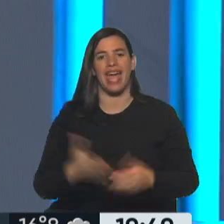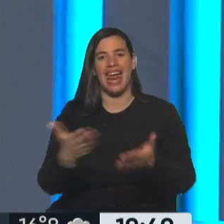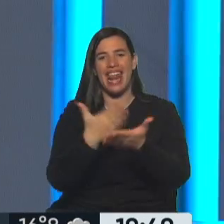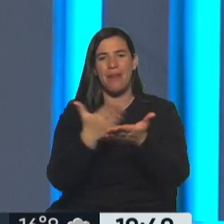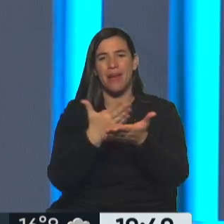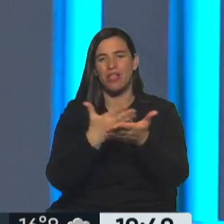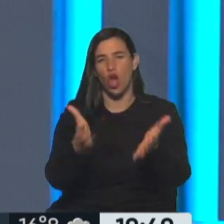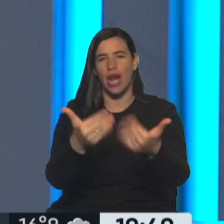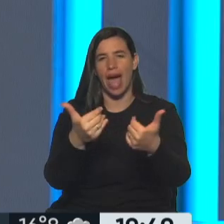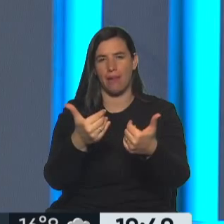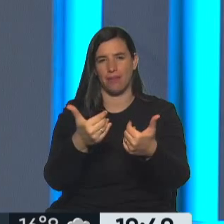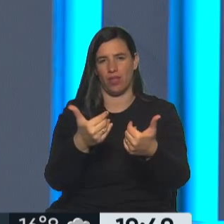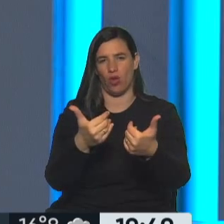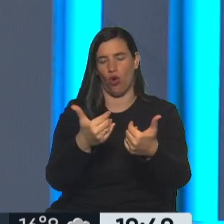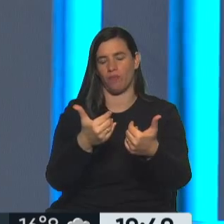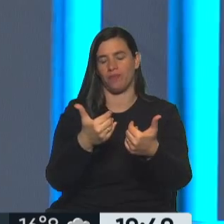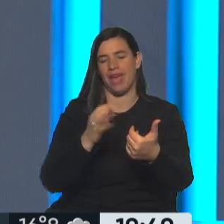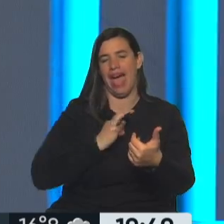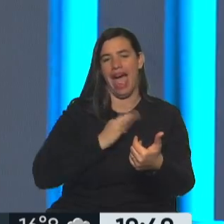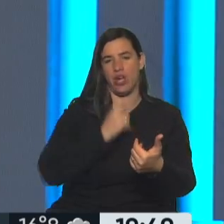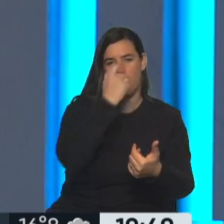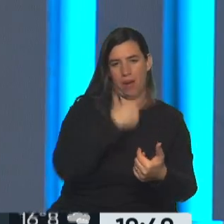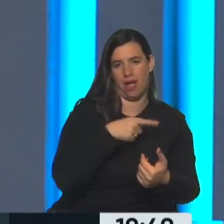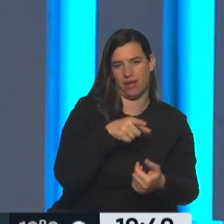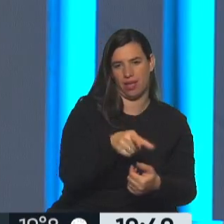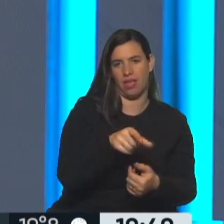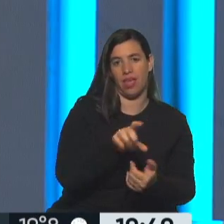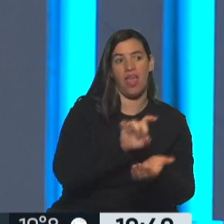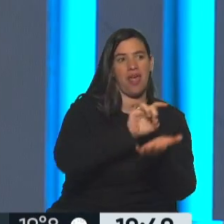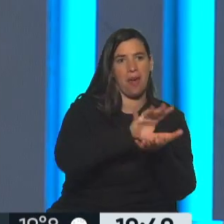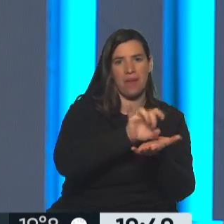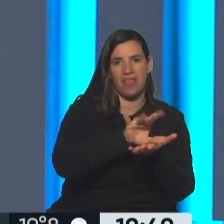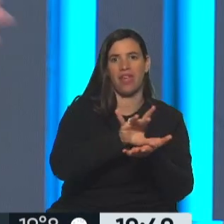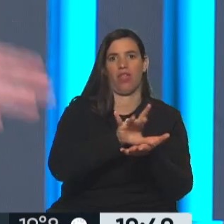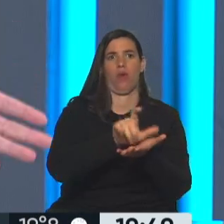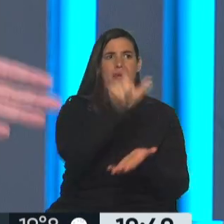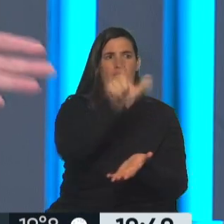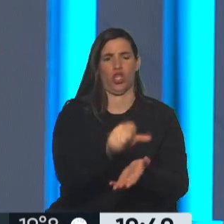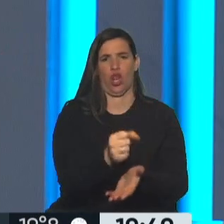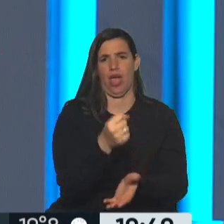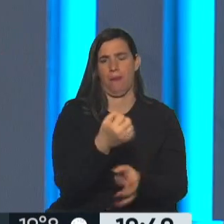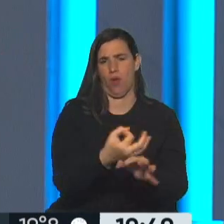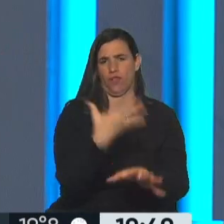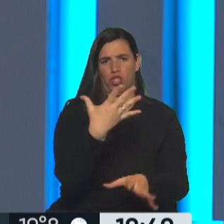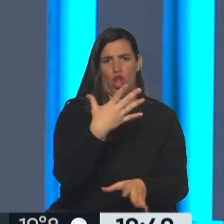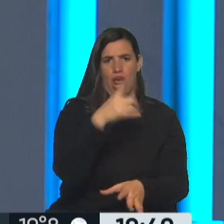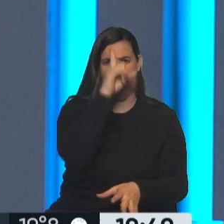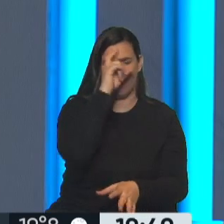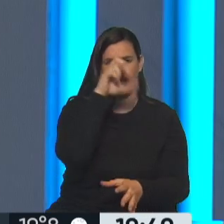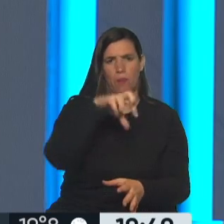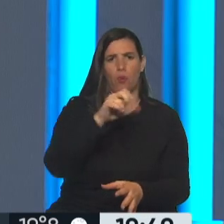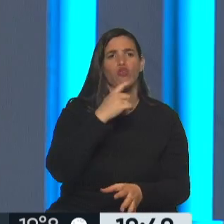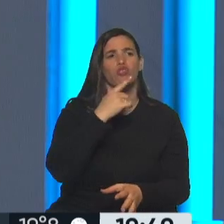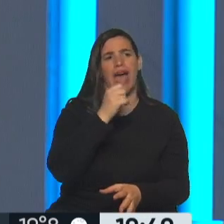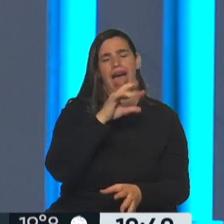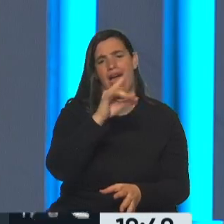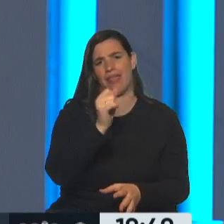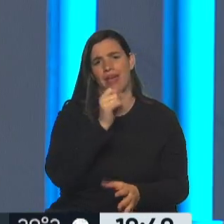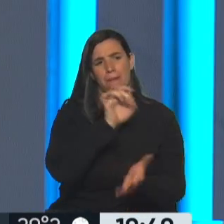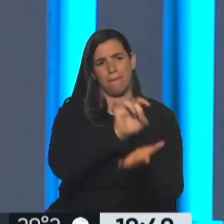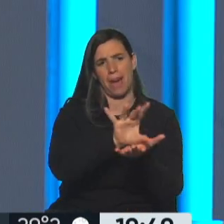negociar nuevos convenios por actividad. Exactamente. Hay que hacer memoria, mirar esta serie y son los mismos personajes del